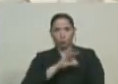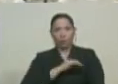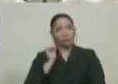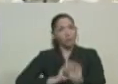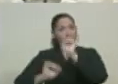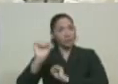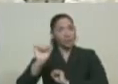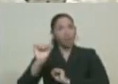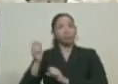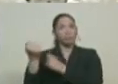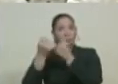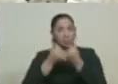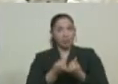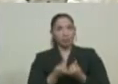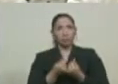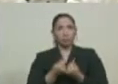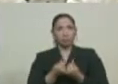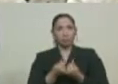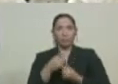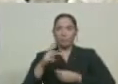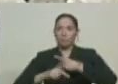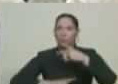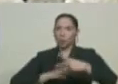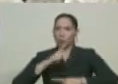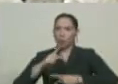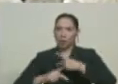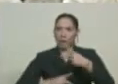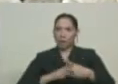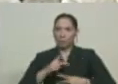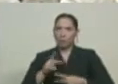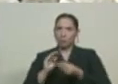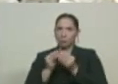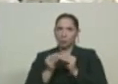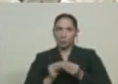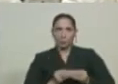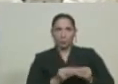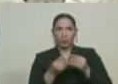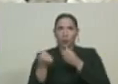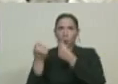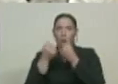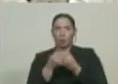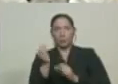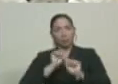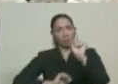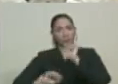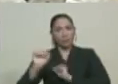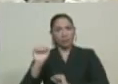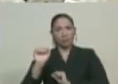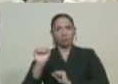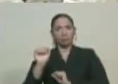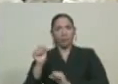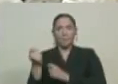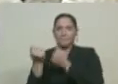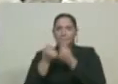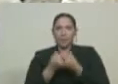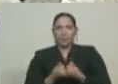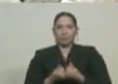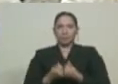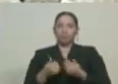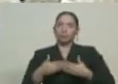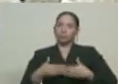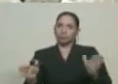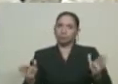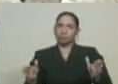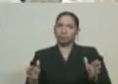precios. Defender los precios de este programa de recuperación económica. Defender los precios que permitan que el poder